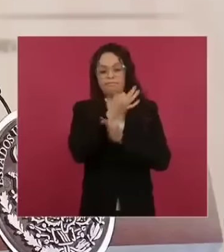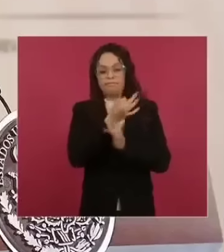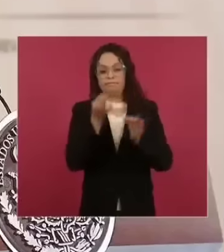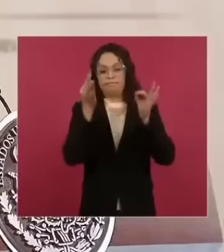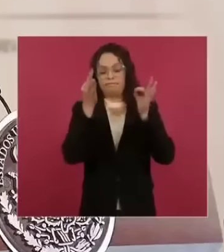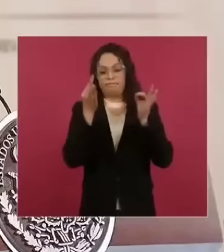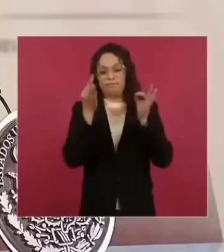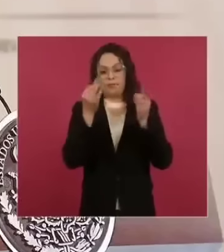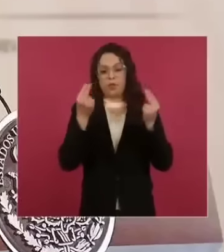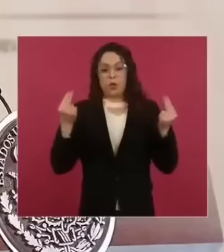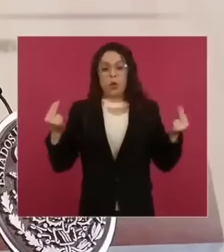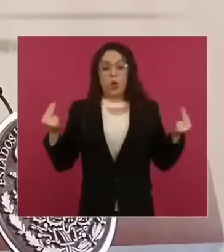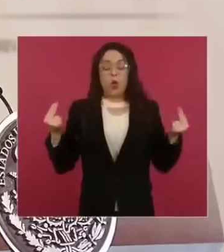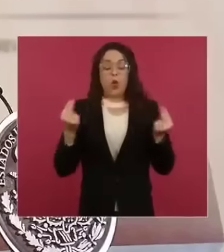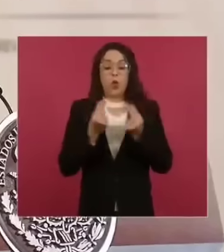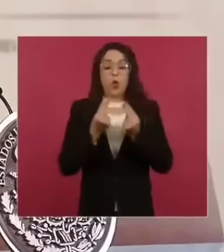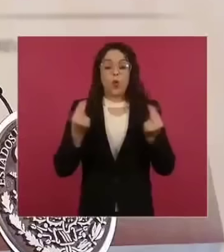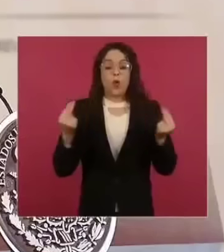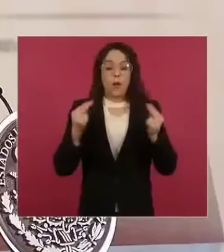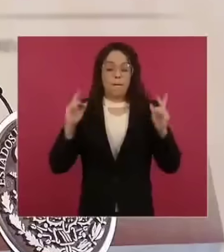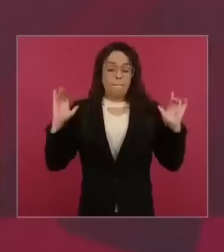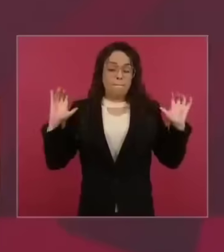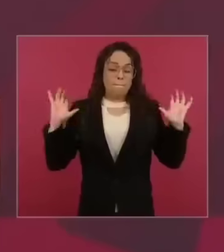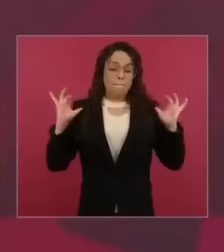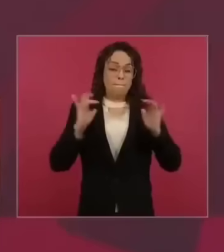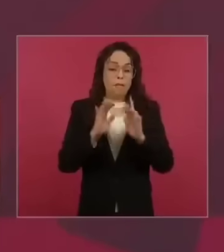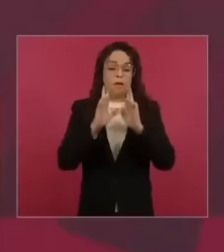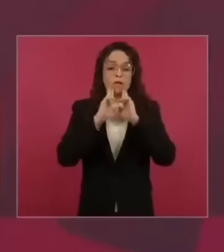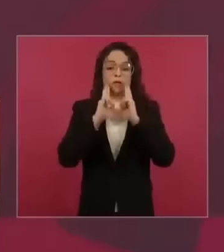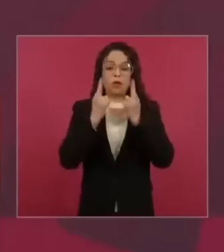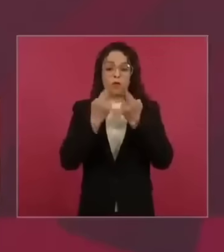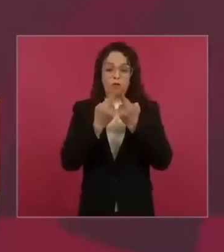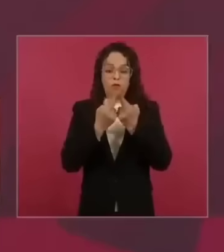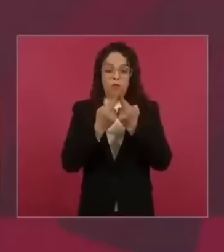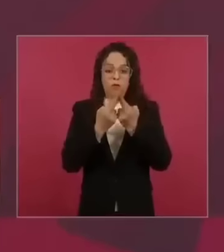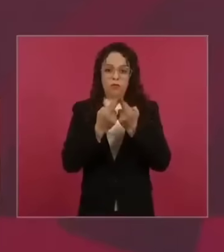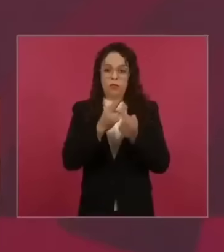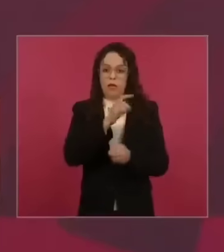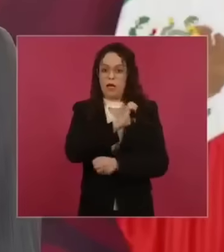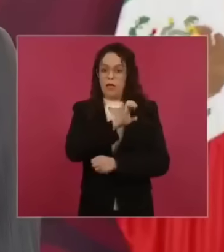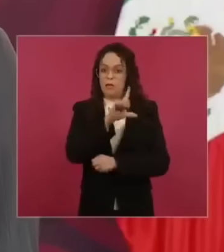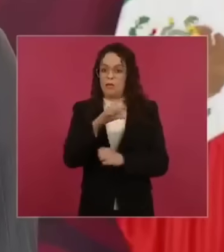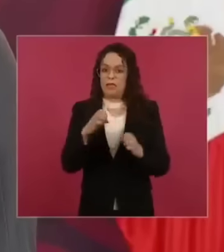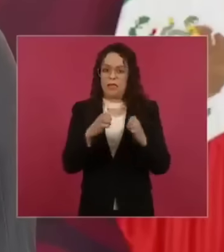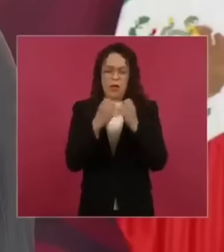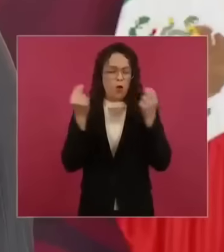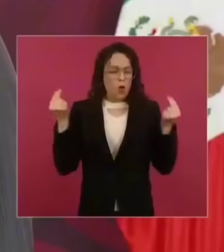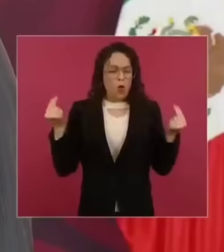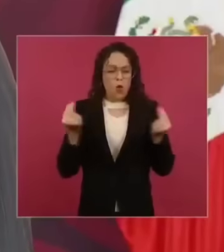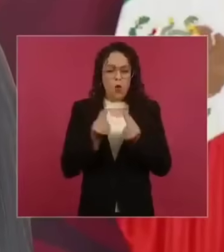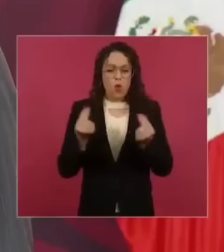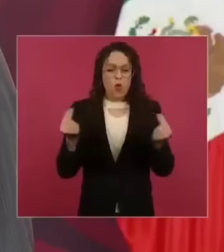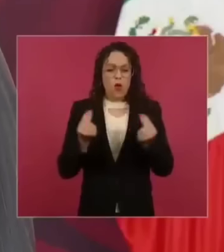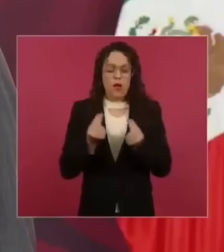nada es son es inaceptable lo que están haciendo y muestra las encuestas Gilberto